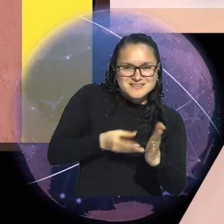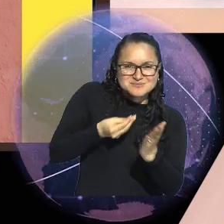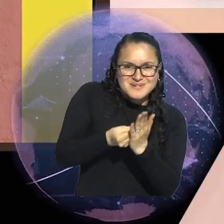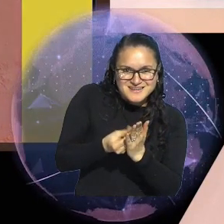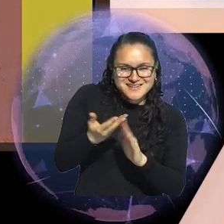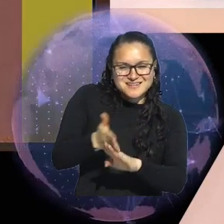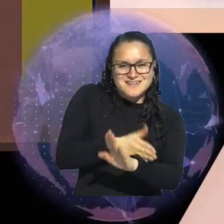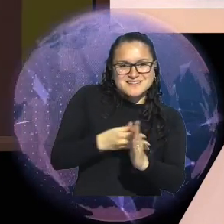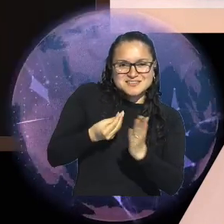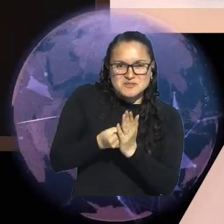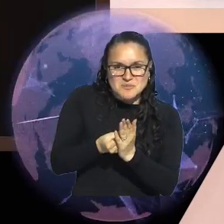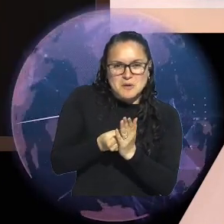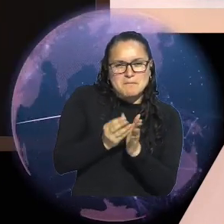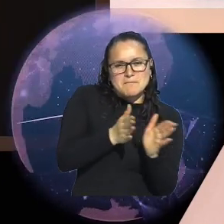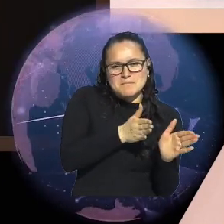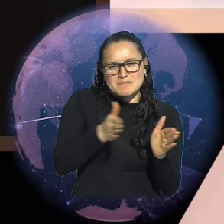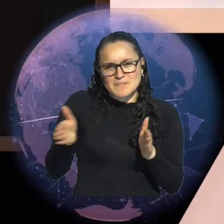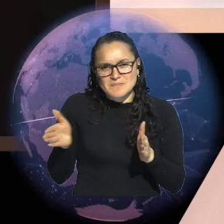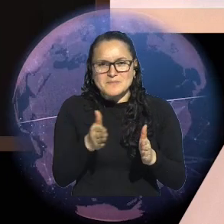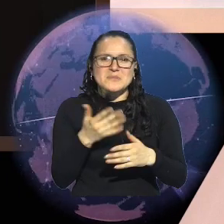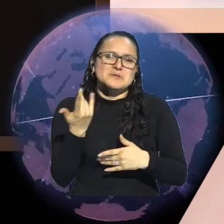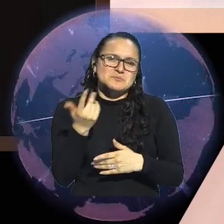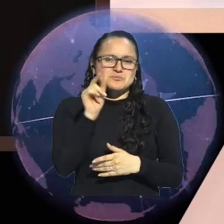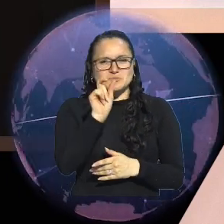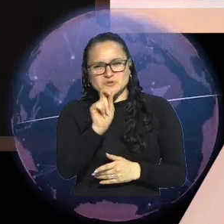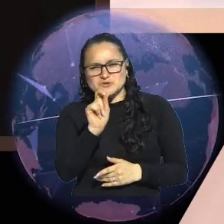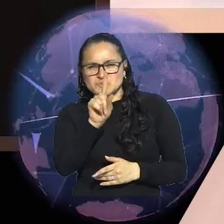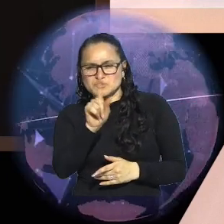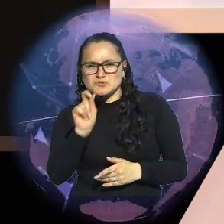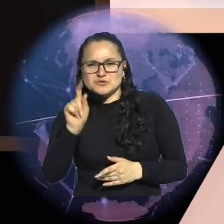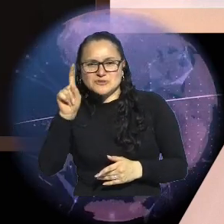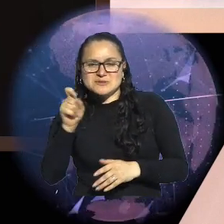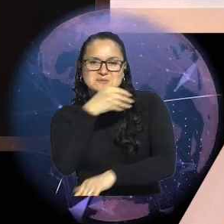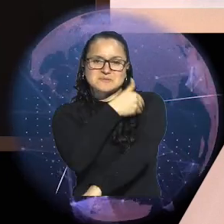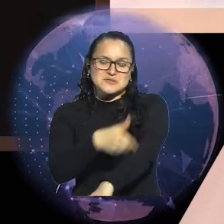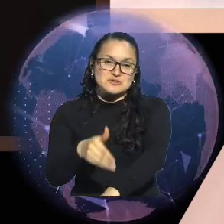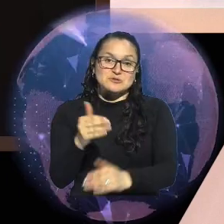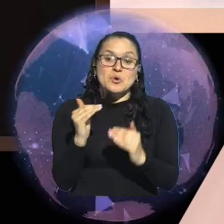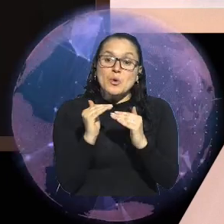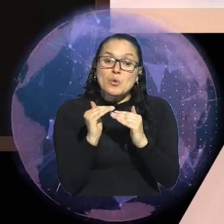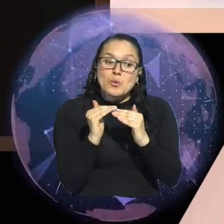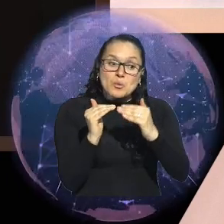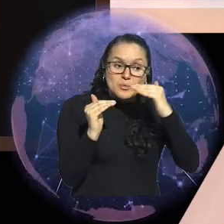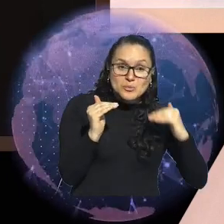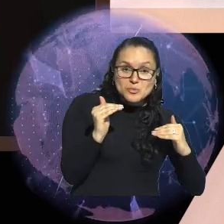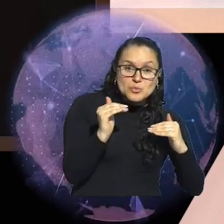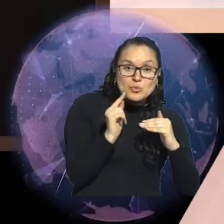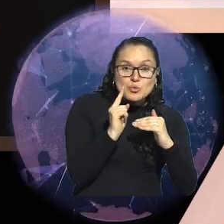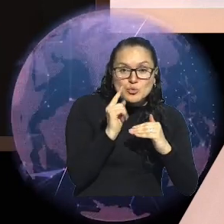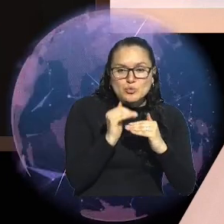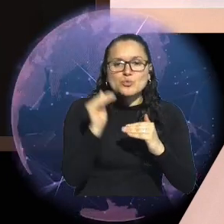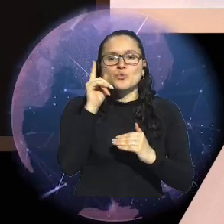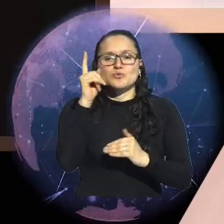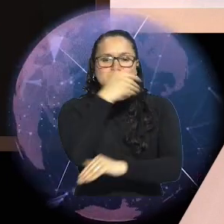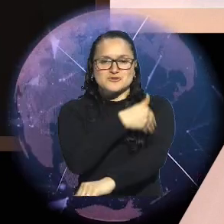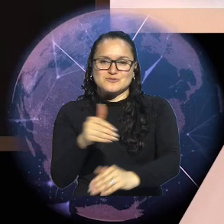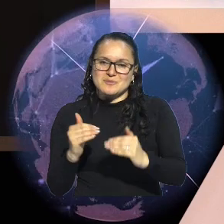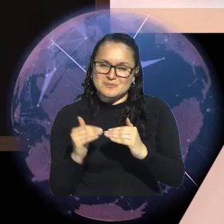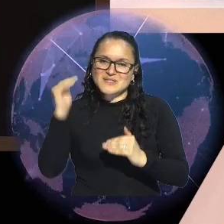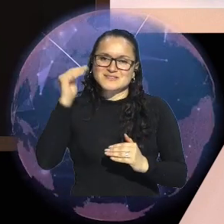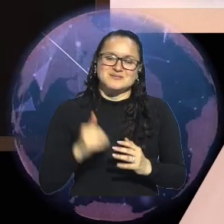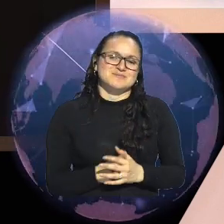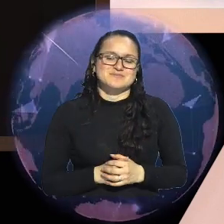cercanos a 2.6 millones es decir casi un millón más que el año inmediatamente anterior se